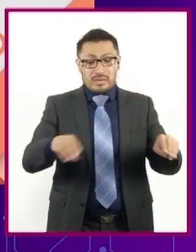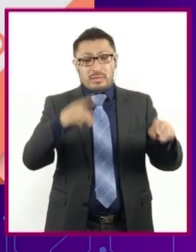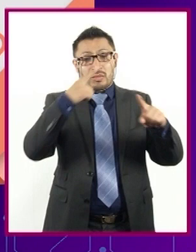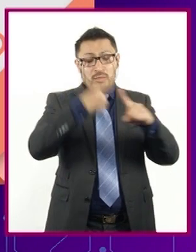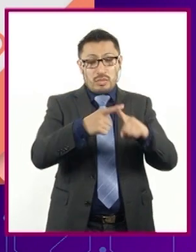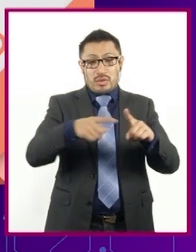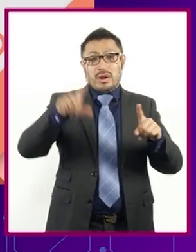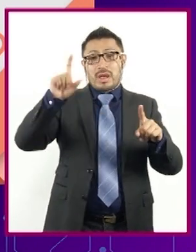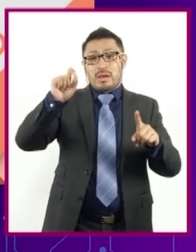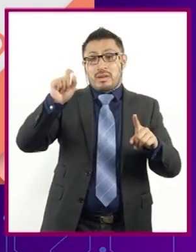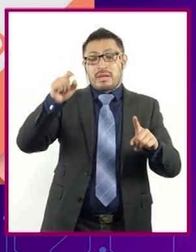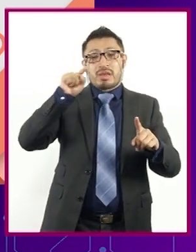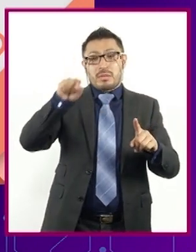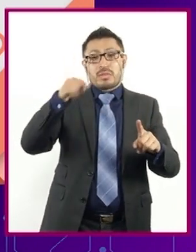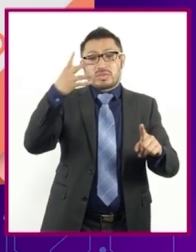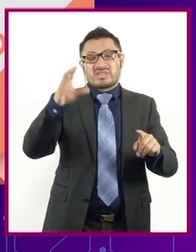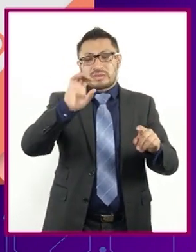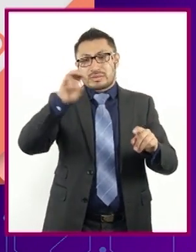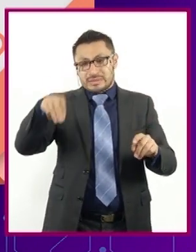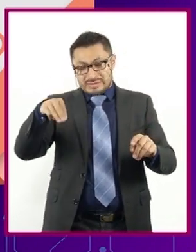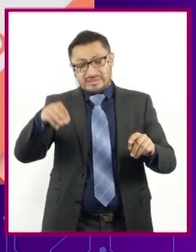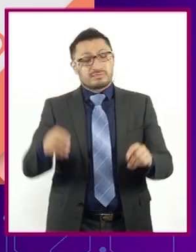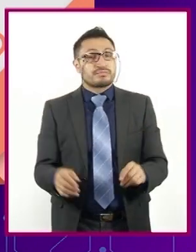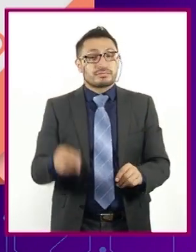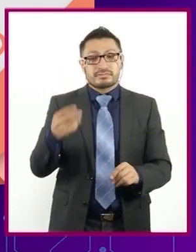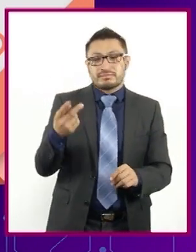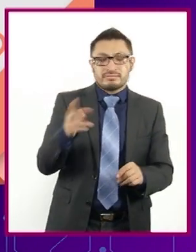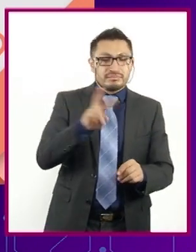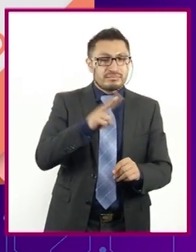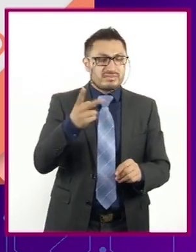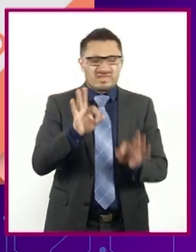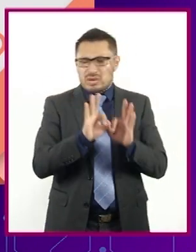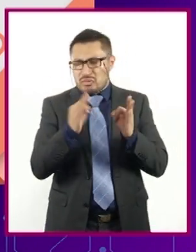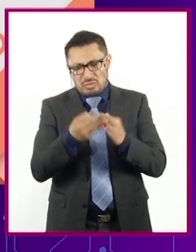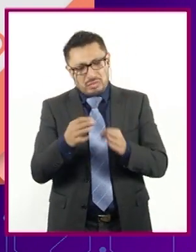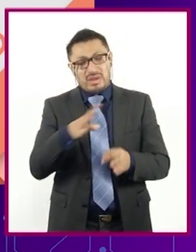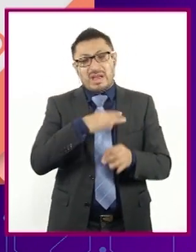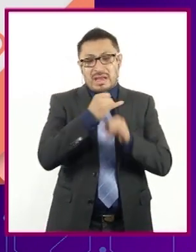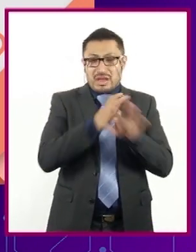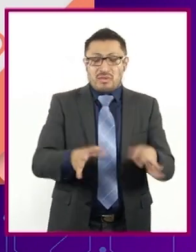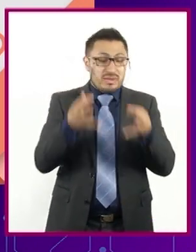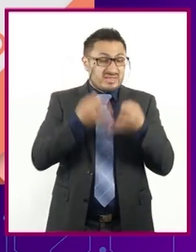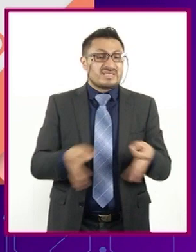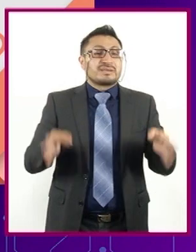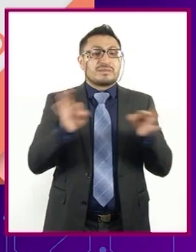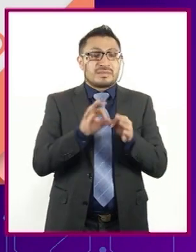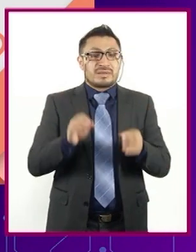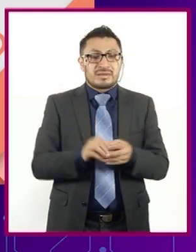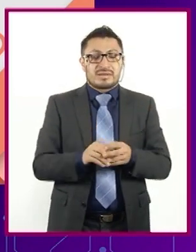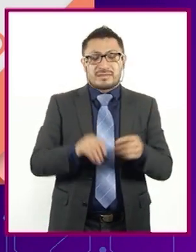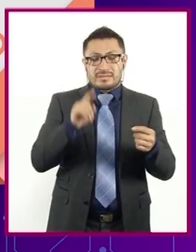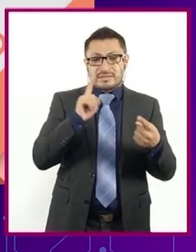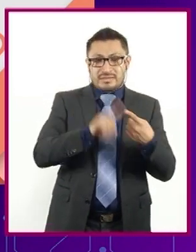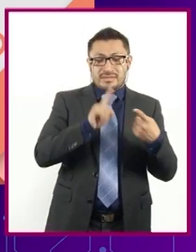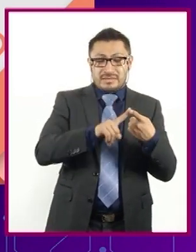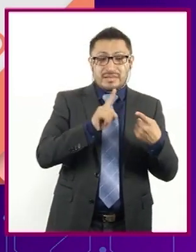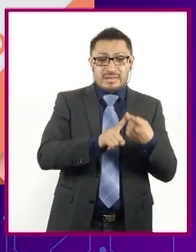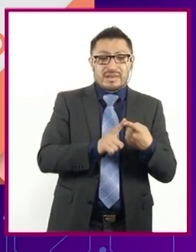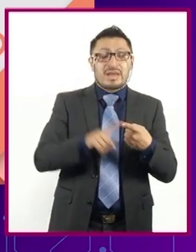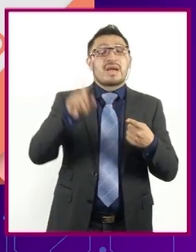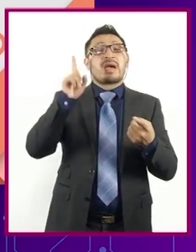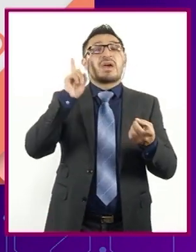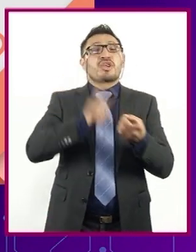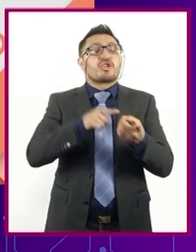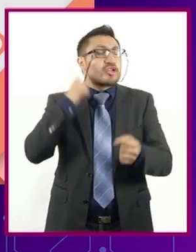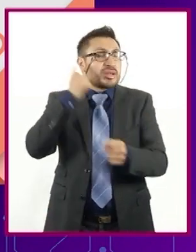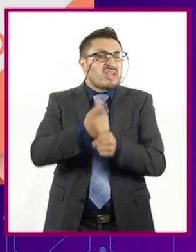20.5 centímetros. En ambos casos, conviene que tengan la siguiente información. Referencia de donde se obtuvo la